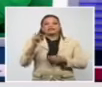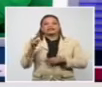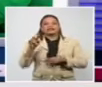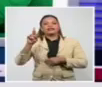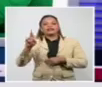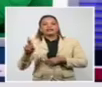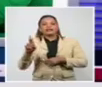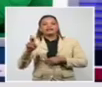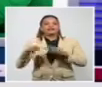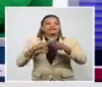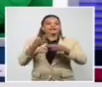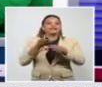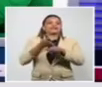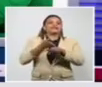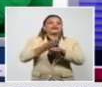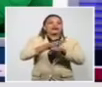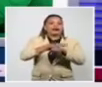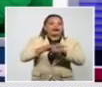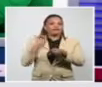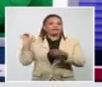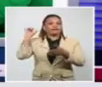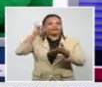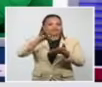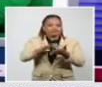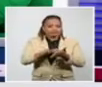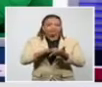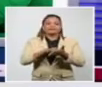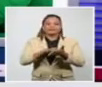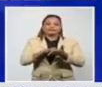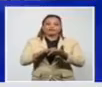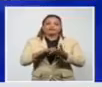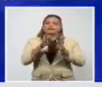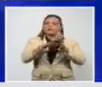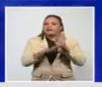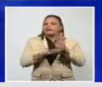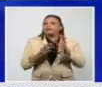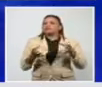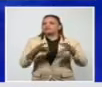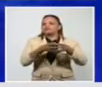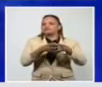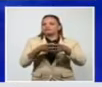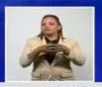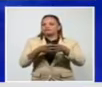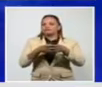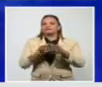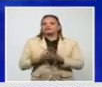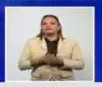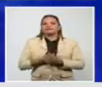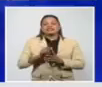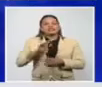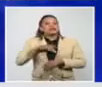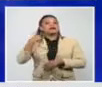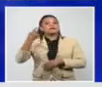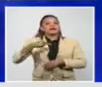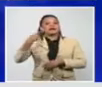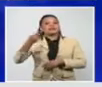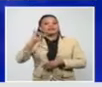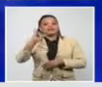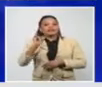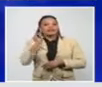y con un grupo de medidas que se han ido aplicando. Pero, y mañana, 6 de febrero, tendrá todavía más rigor. Y mañana